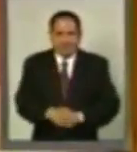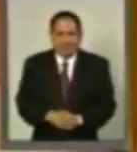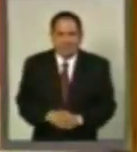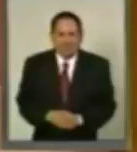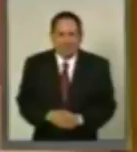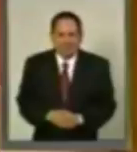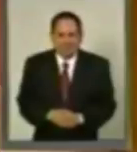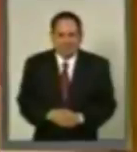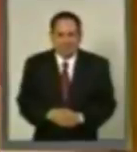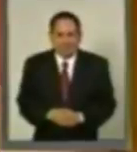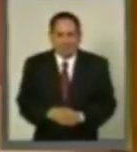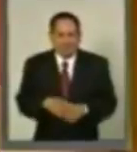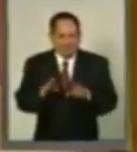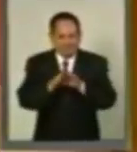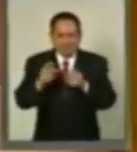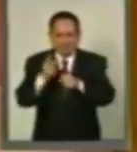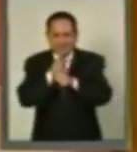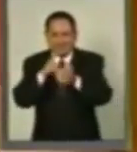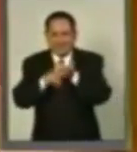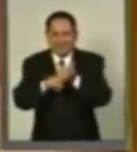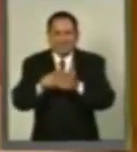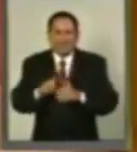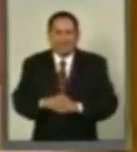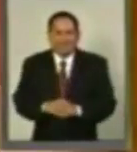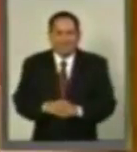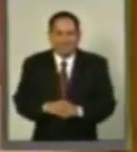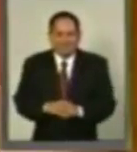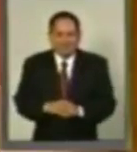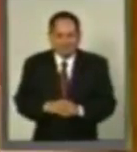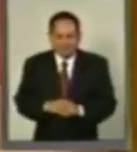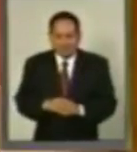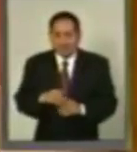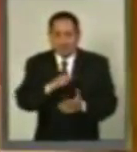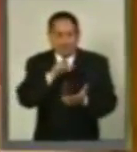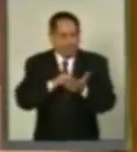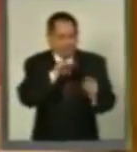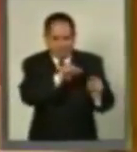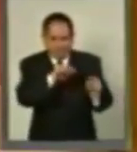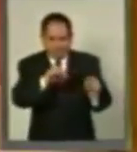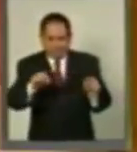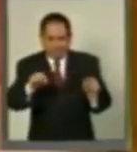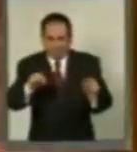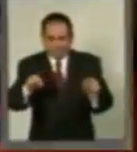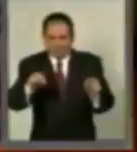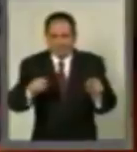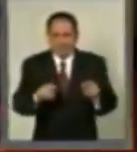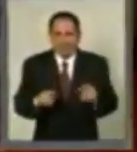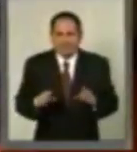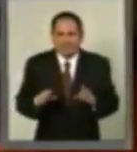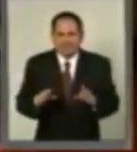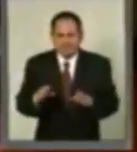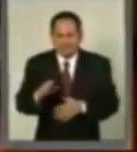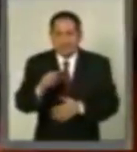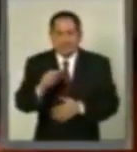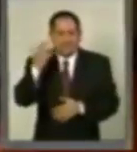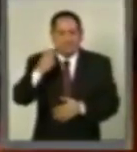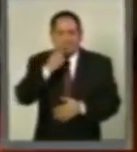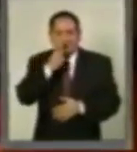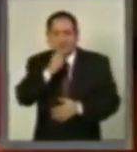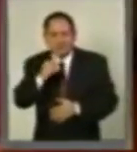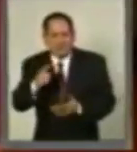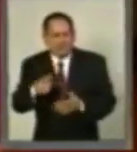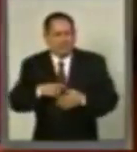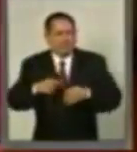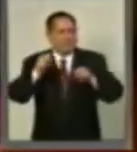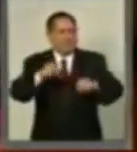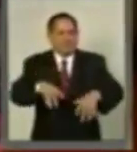Y que no, como sucedía, los dejen en cualquier punto, en cualquier lugar, y que nadie decía nada. Ahí